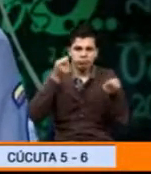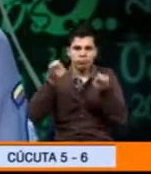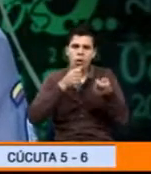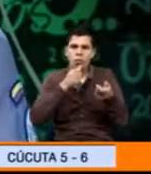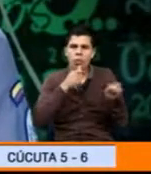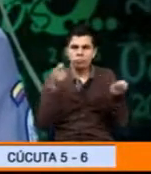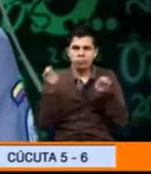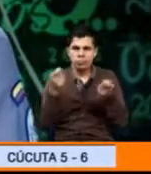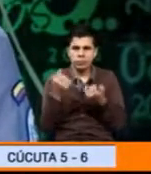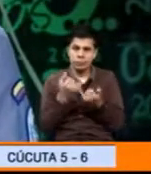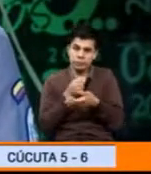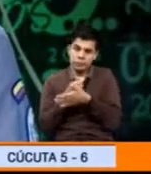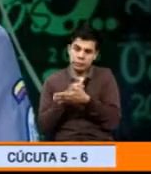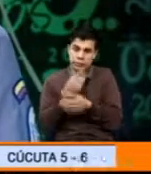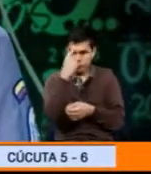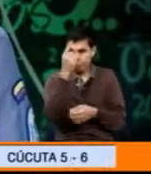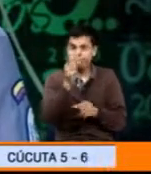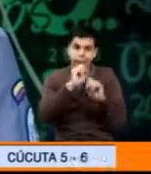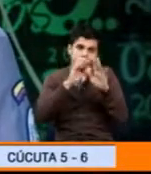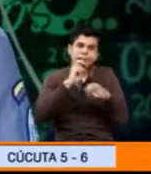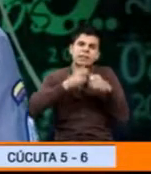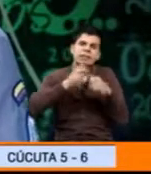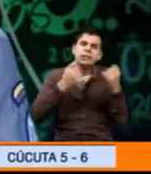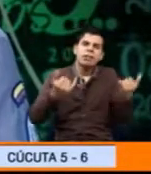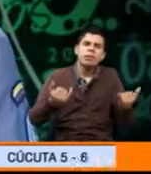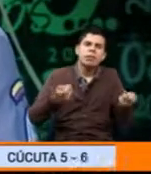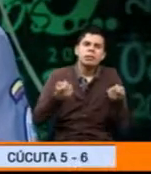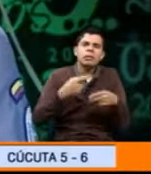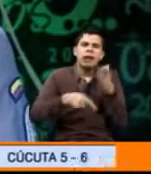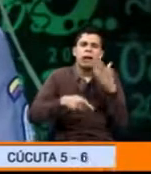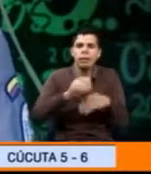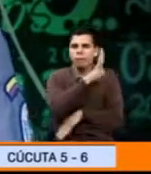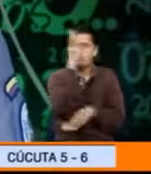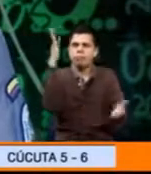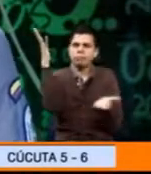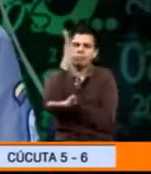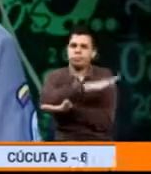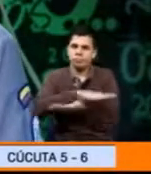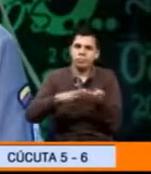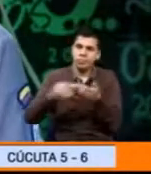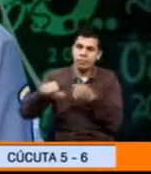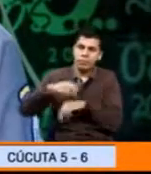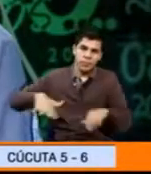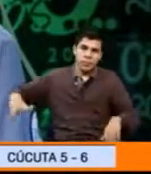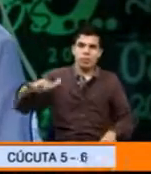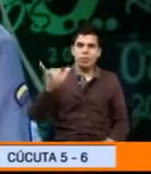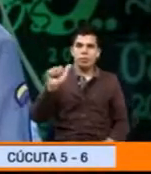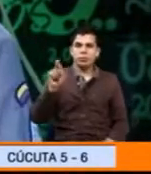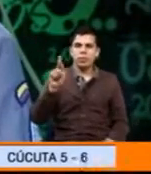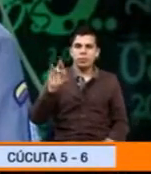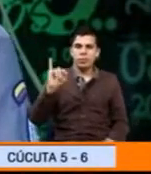hay una presión muy fuerte que es la tala de madera, y la tala de madera se está dando en esta región, en el Parque Yariguíes, por la zona de Santa Elena del